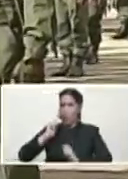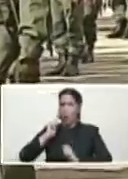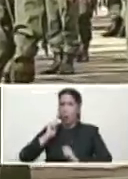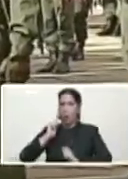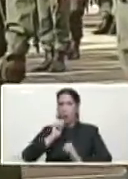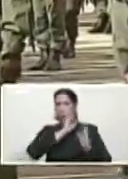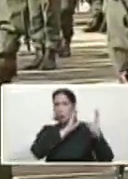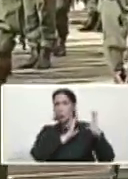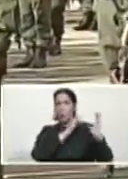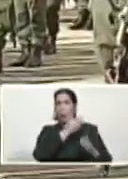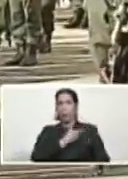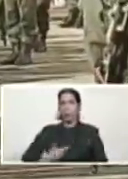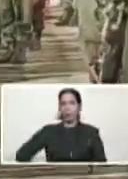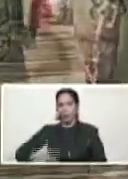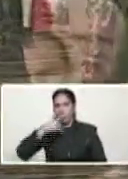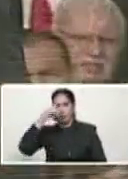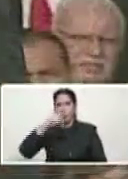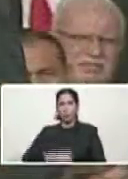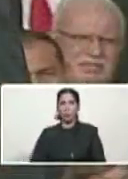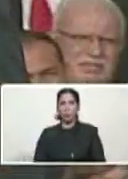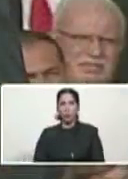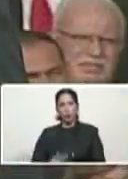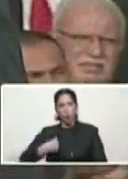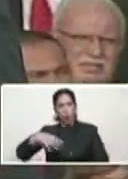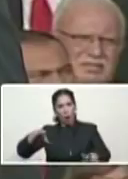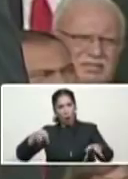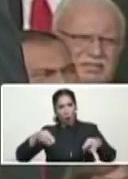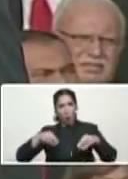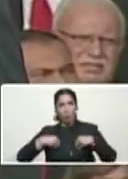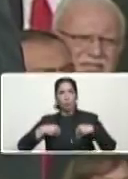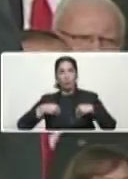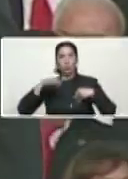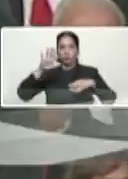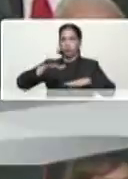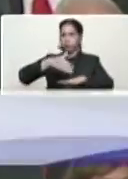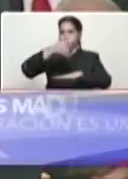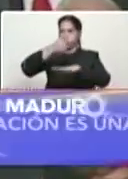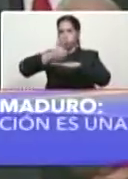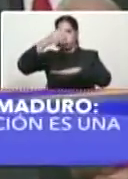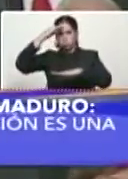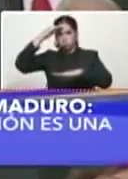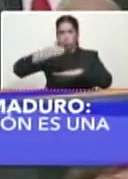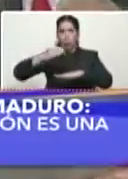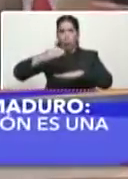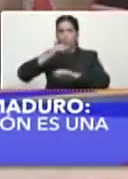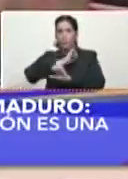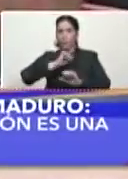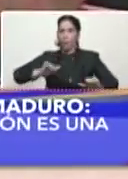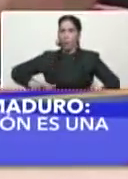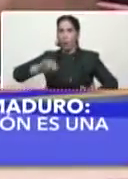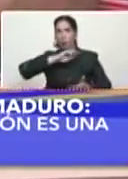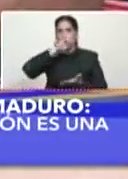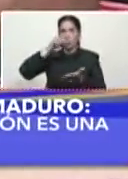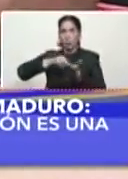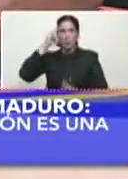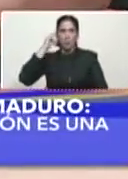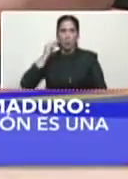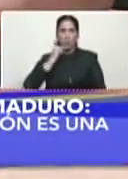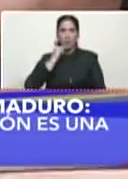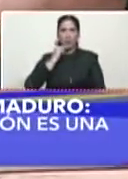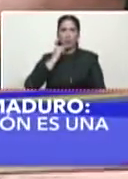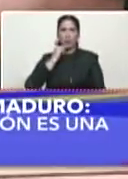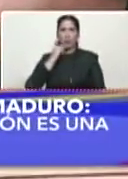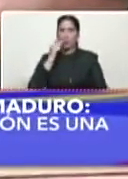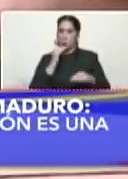de la República, asumo la comandancia en jefe de la Fuerza Armada Nacional Bolivariana para